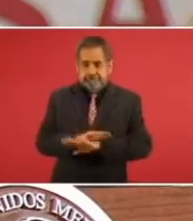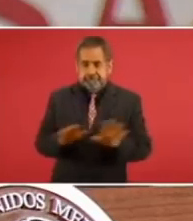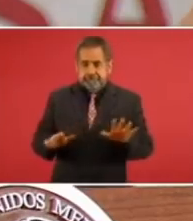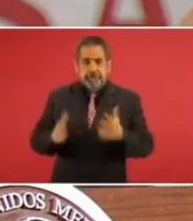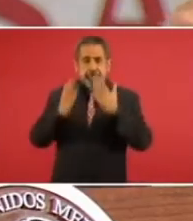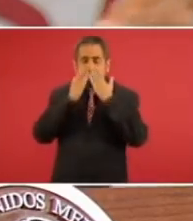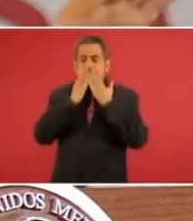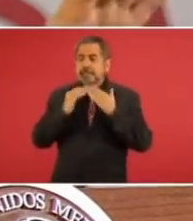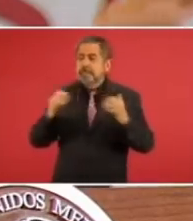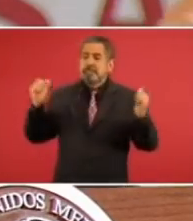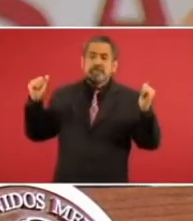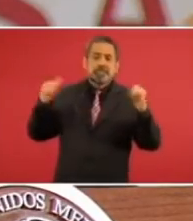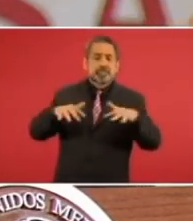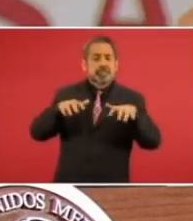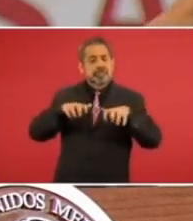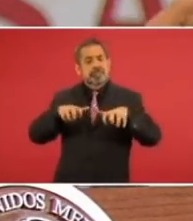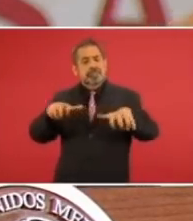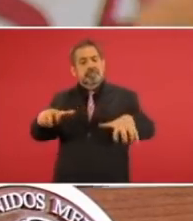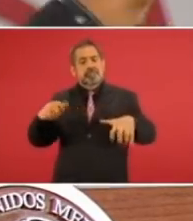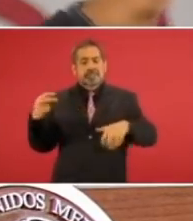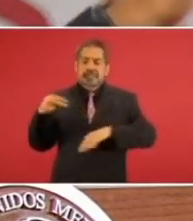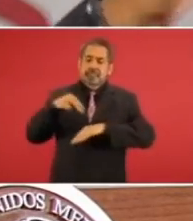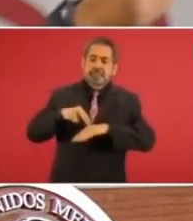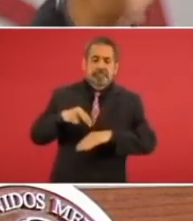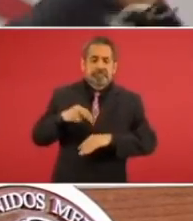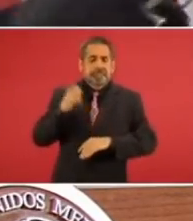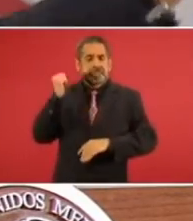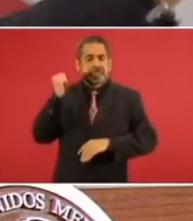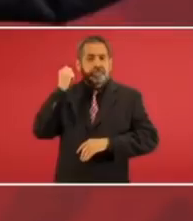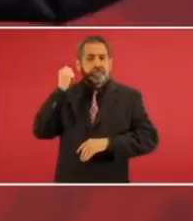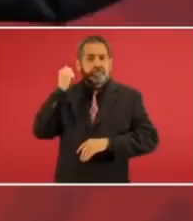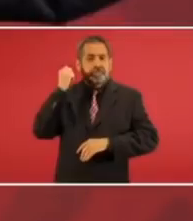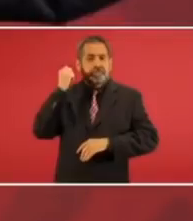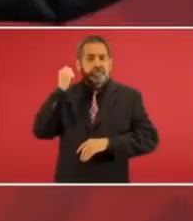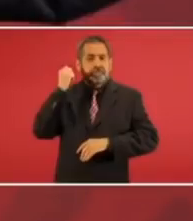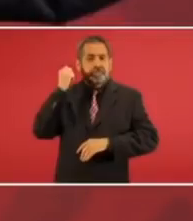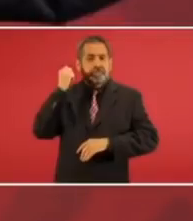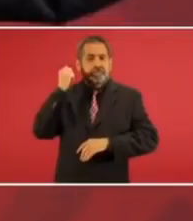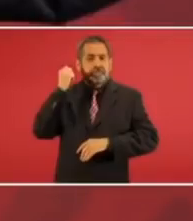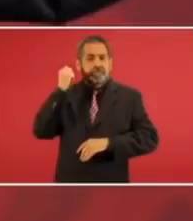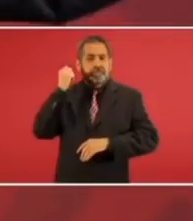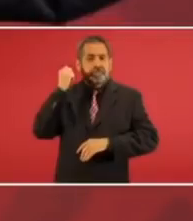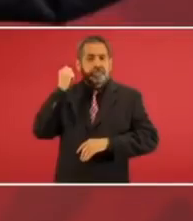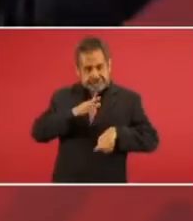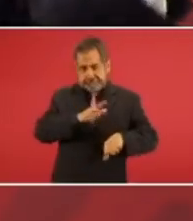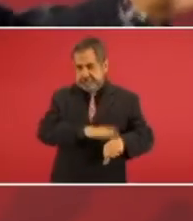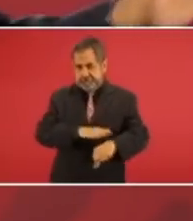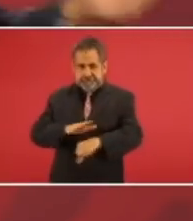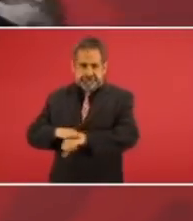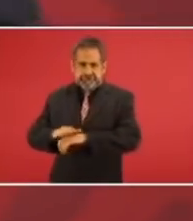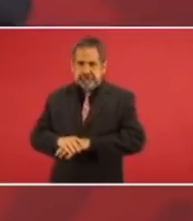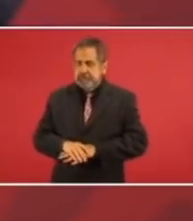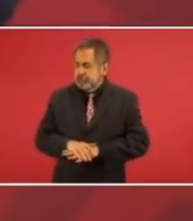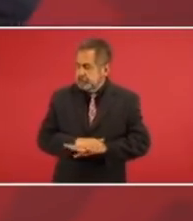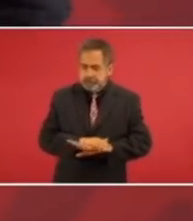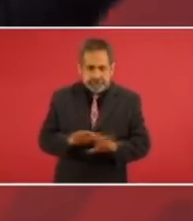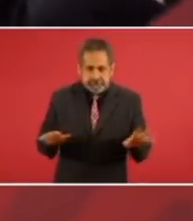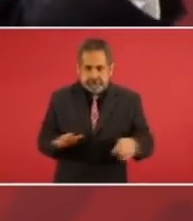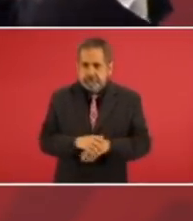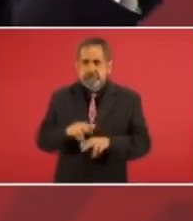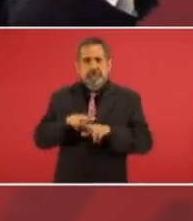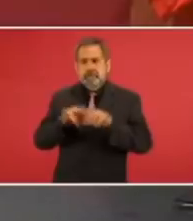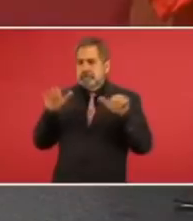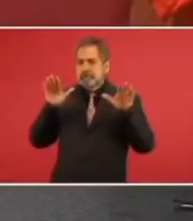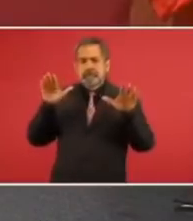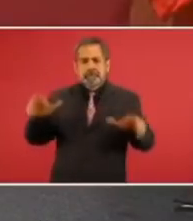no hay concentración desde ahora aquí, desde ni en el